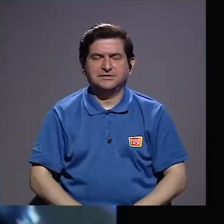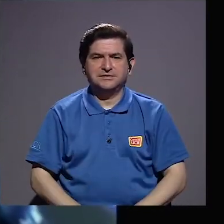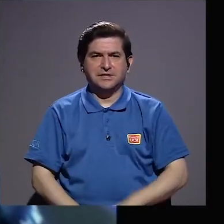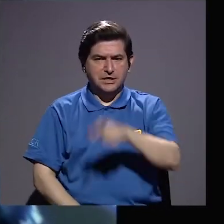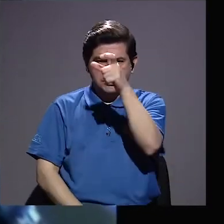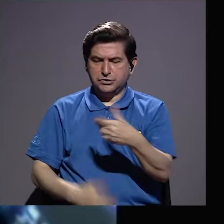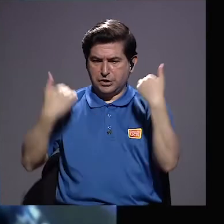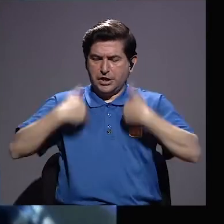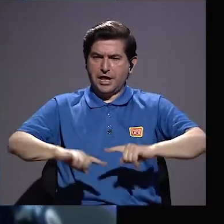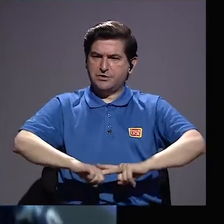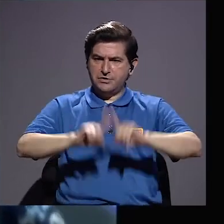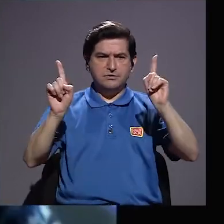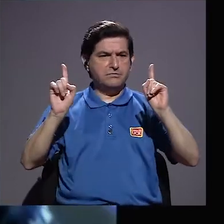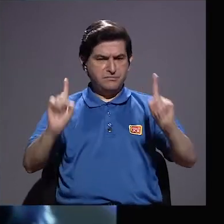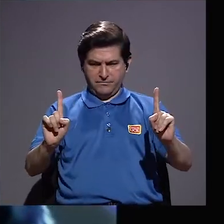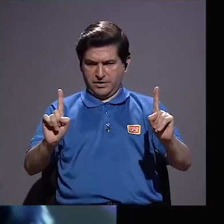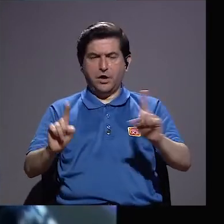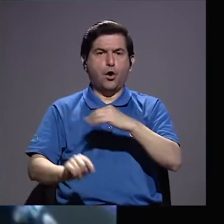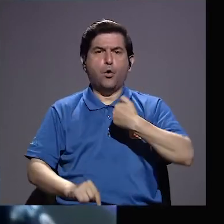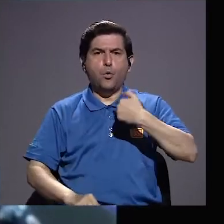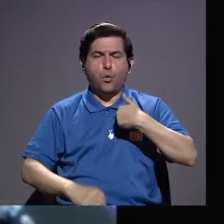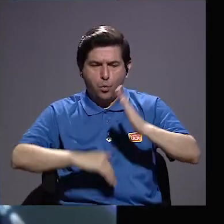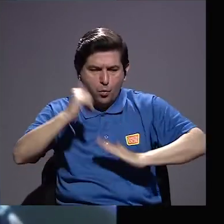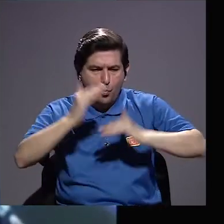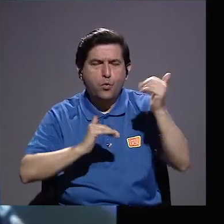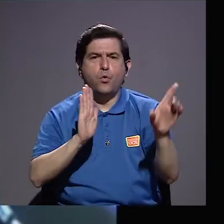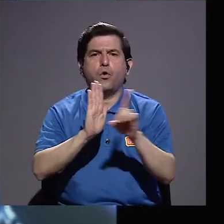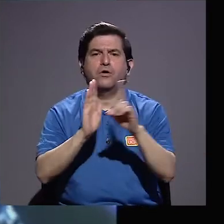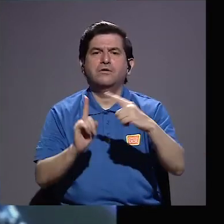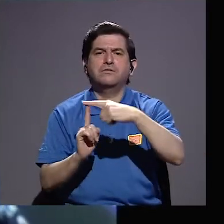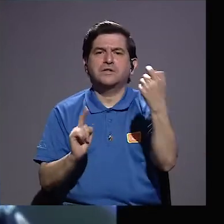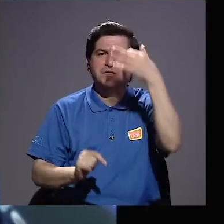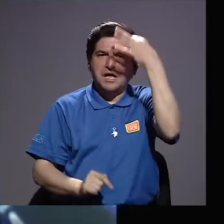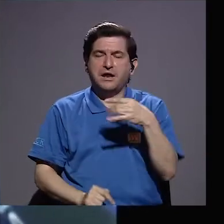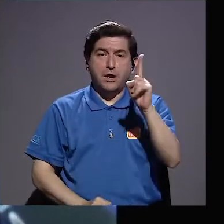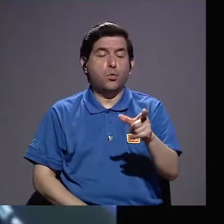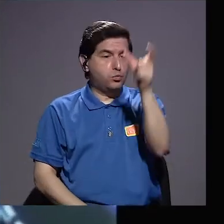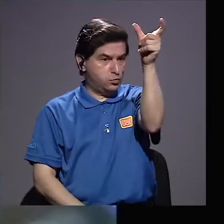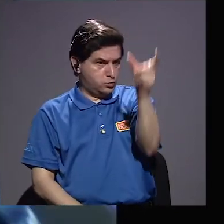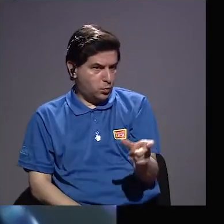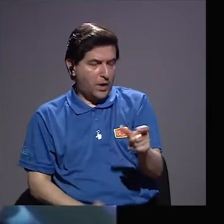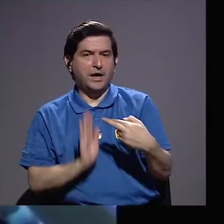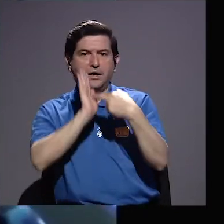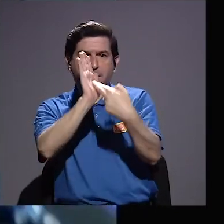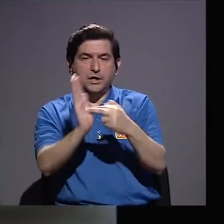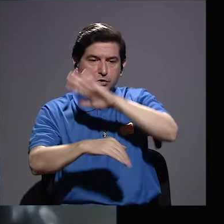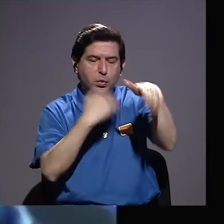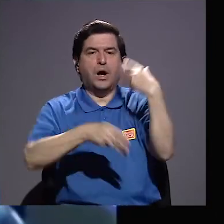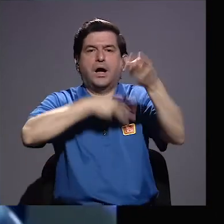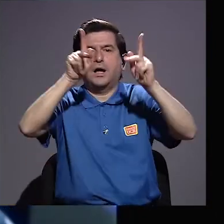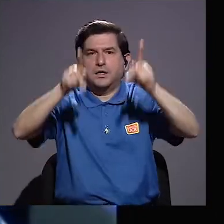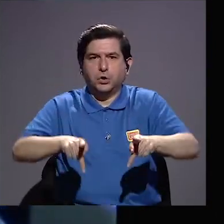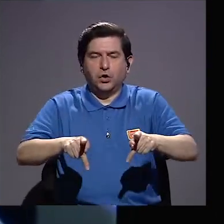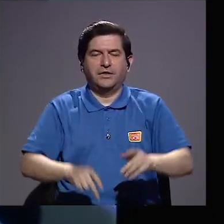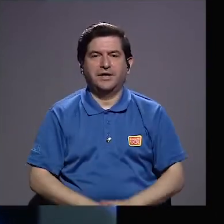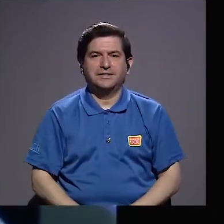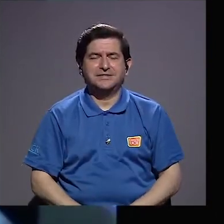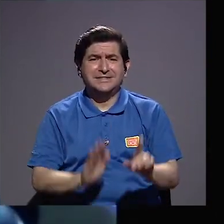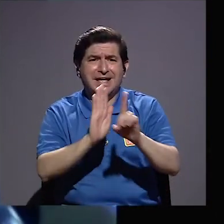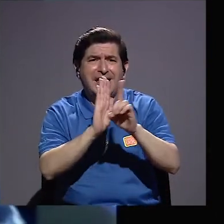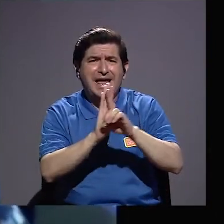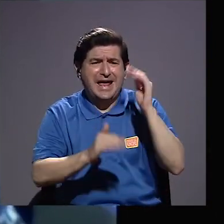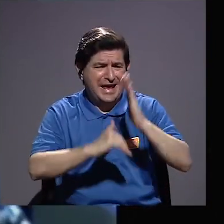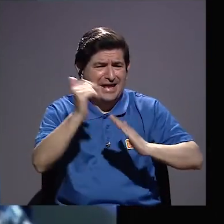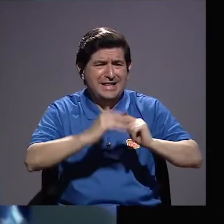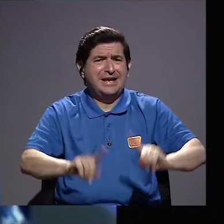existan seres humanos diferentes, o que uno construye el derecho a partir de creyendo que hay un sujeto que representa a todo el mundo.